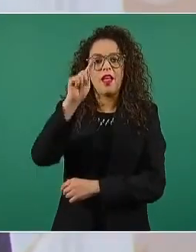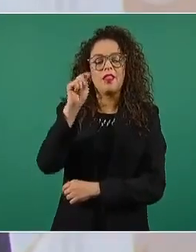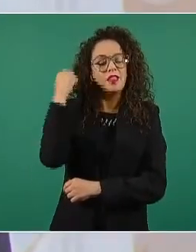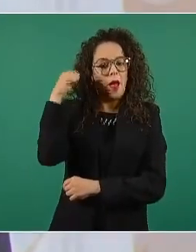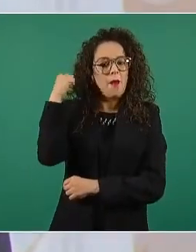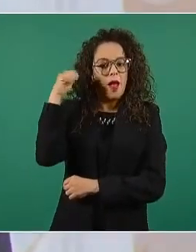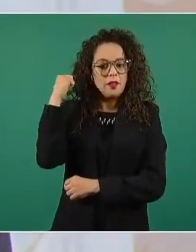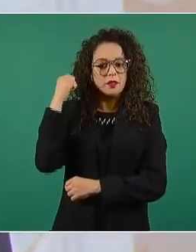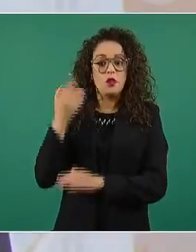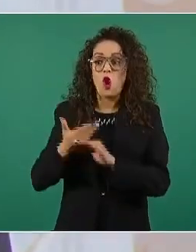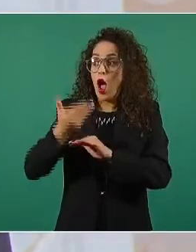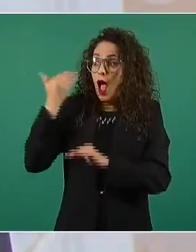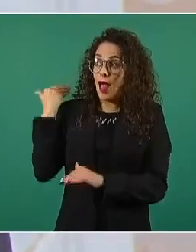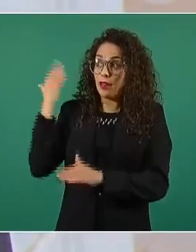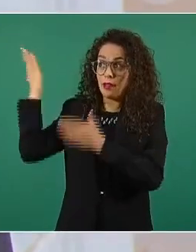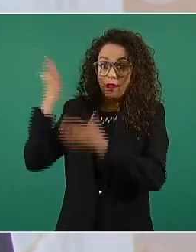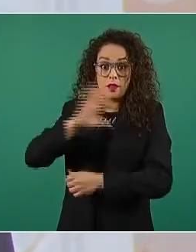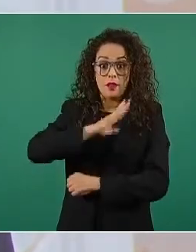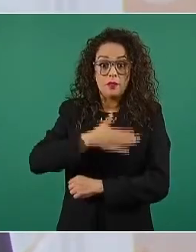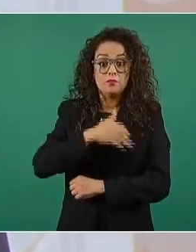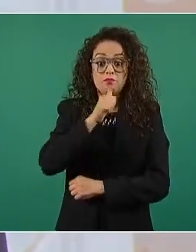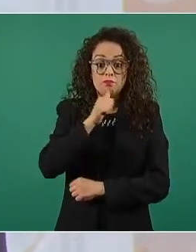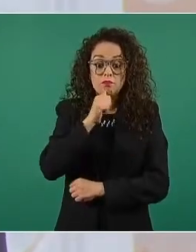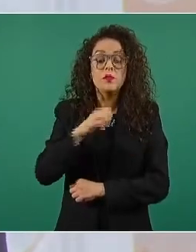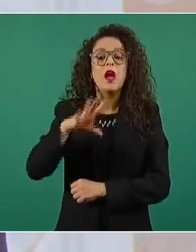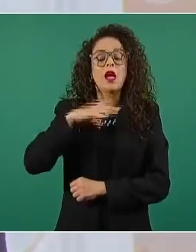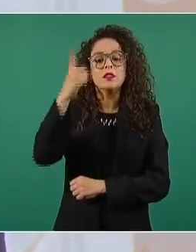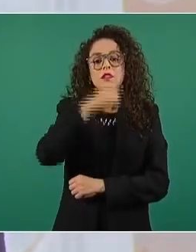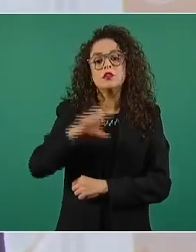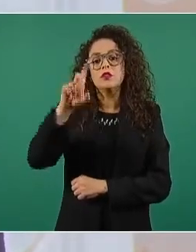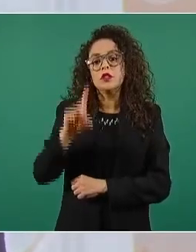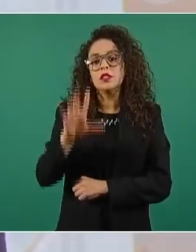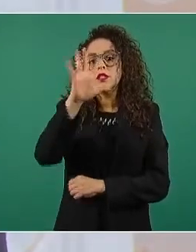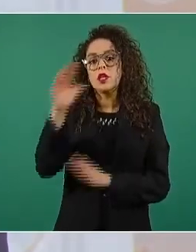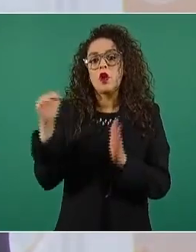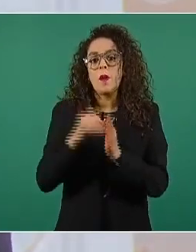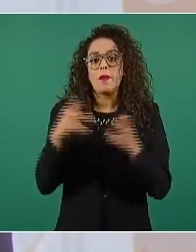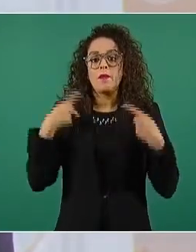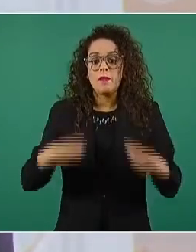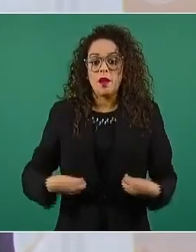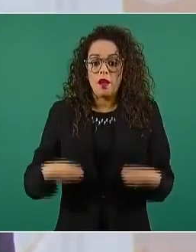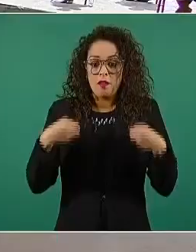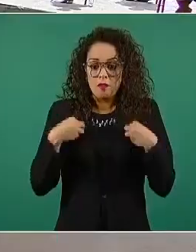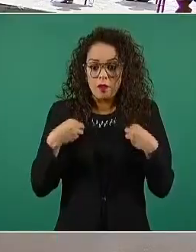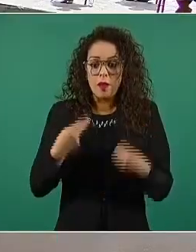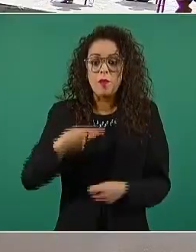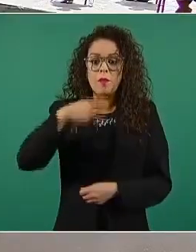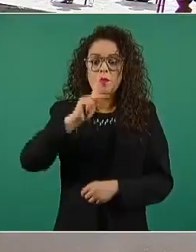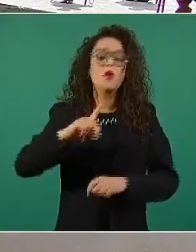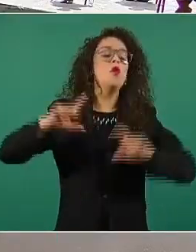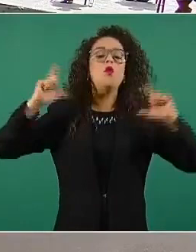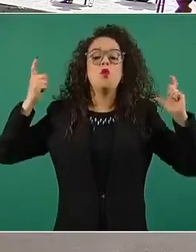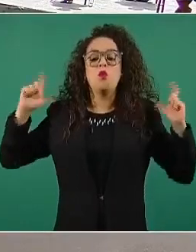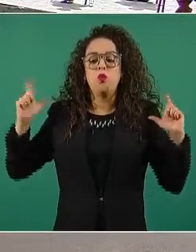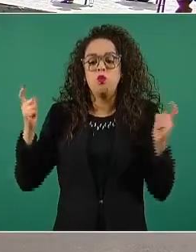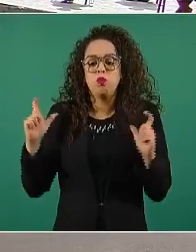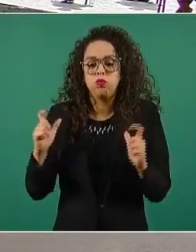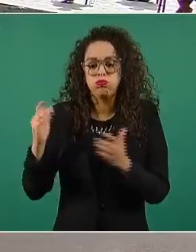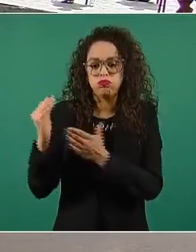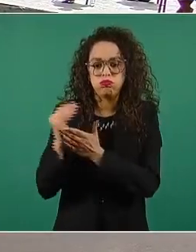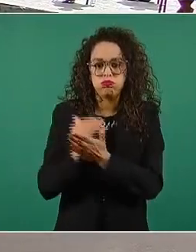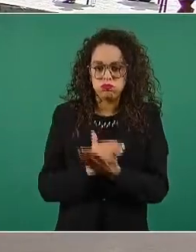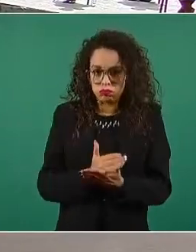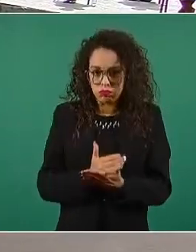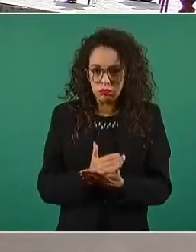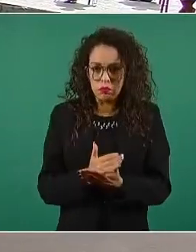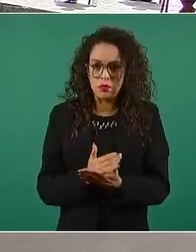los españoles, 135,000 habitantes, pero su población disminuyó y en 3